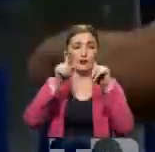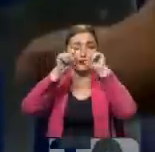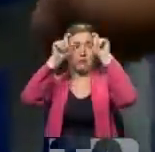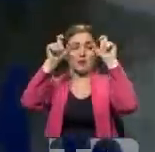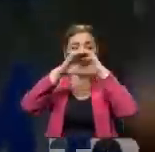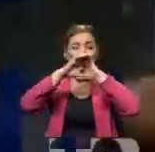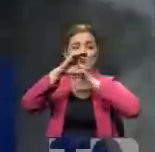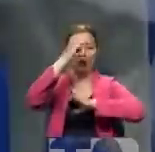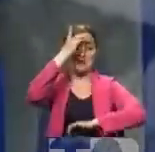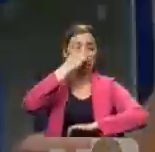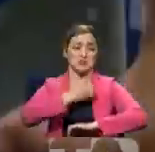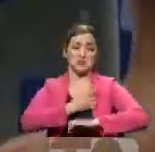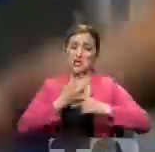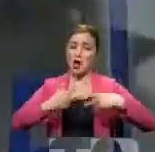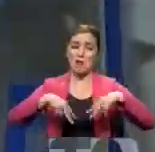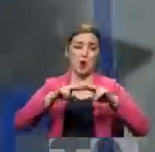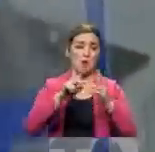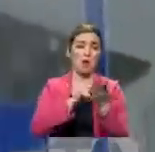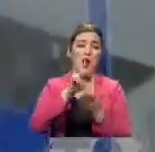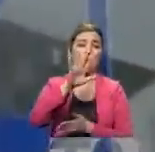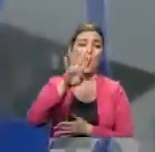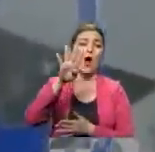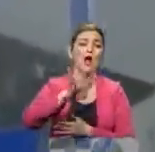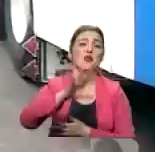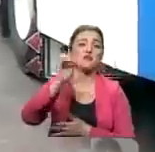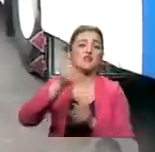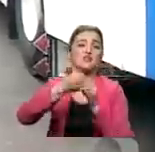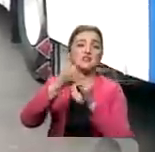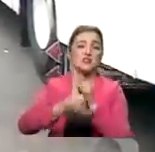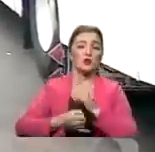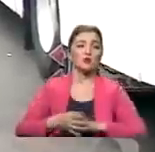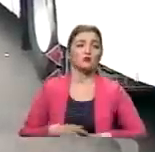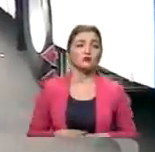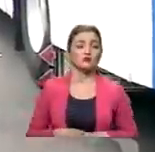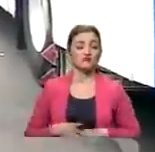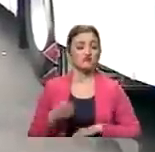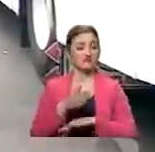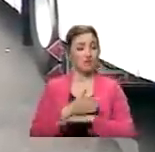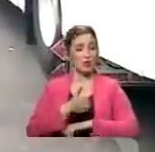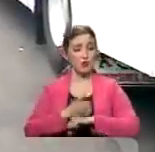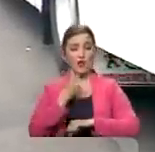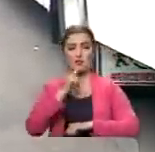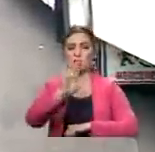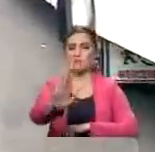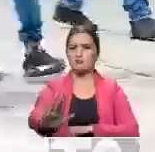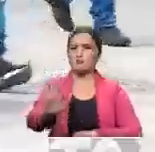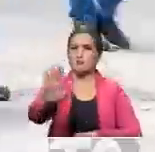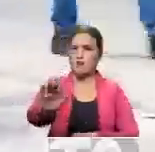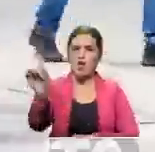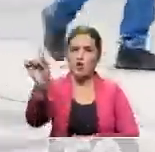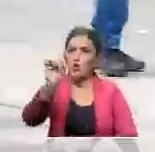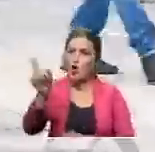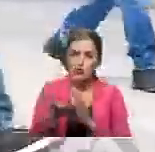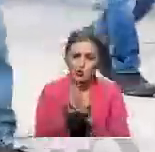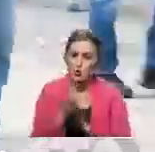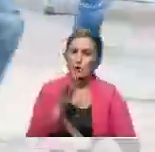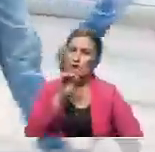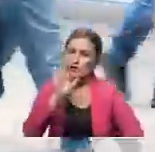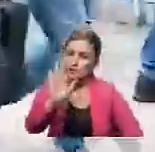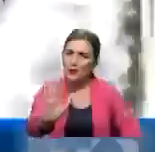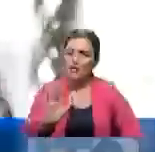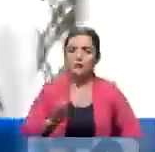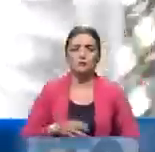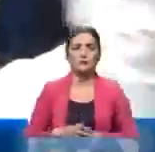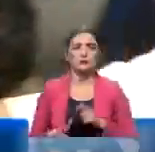cooperativas han decidido empezar a cobrar 40 centavos el pasaje, pese a la advertencia de la autoridad de tránsito y la inconformidad de los